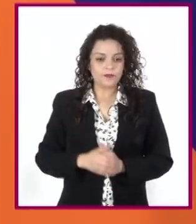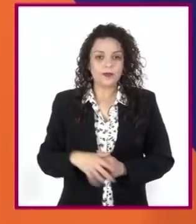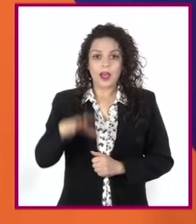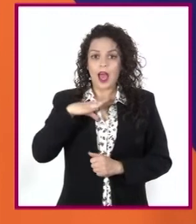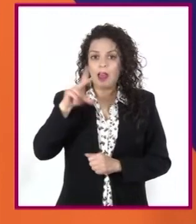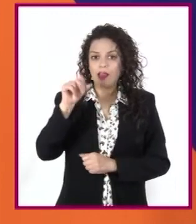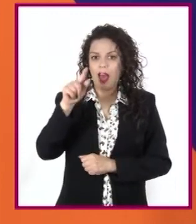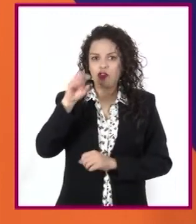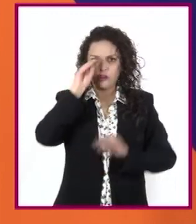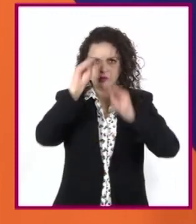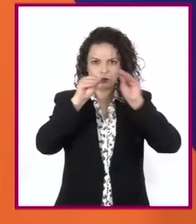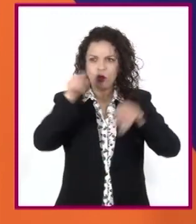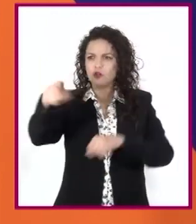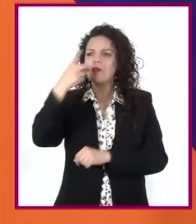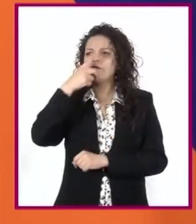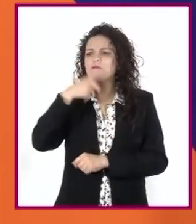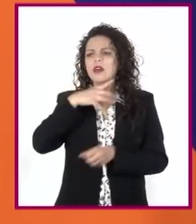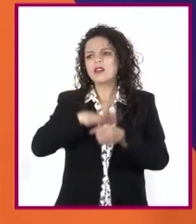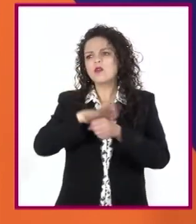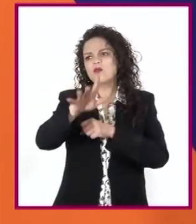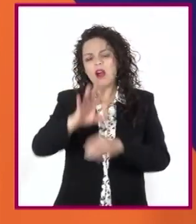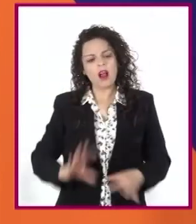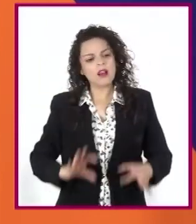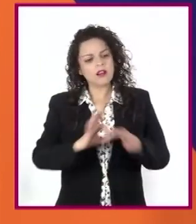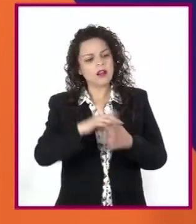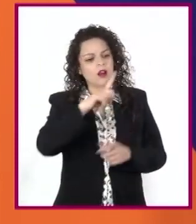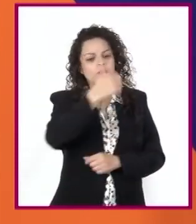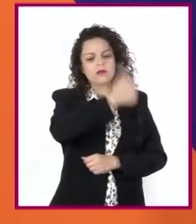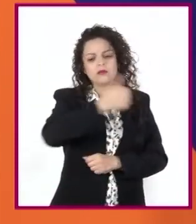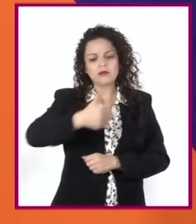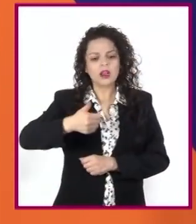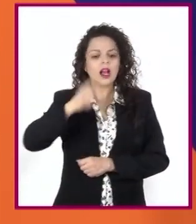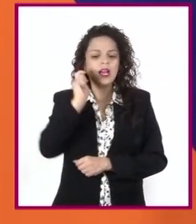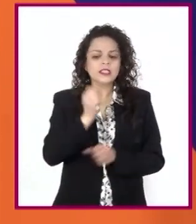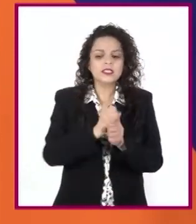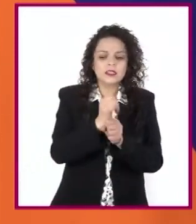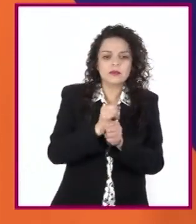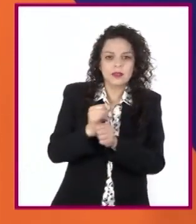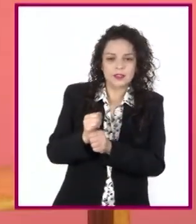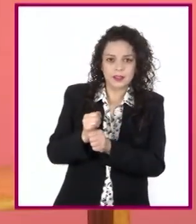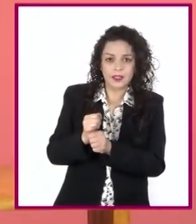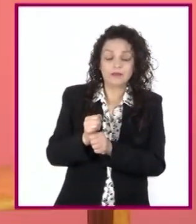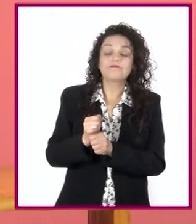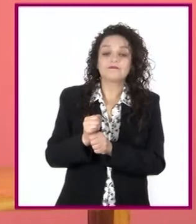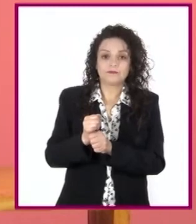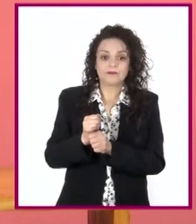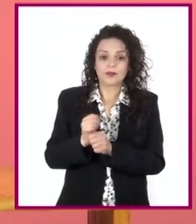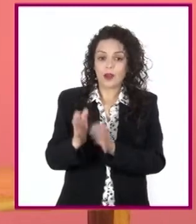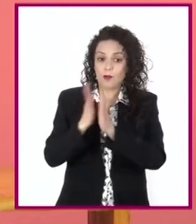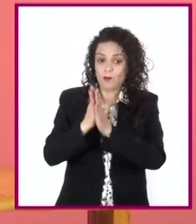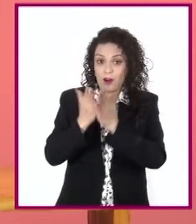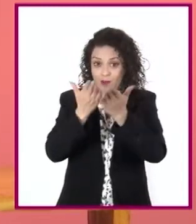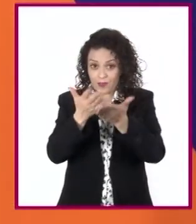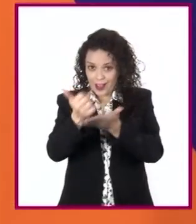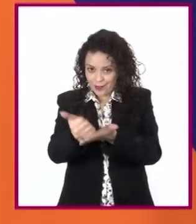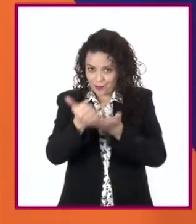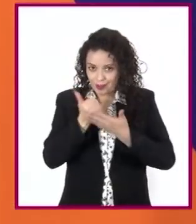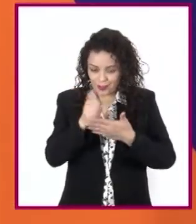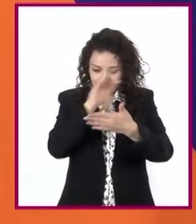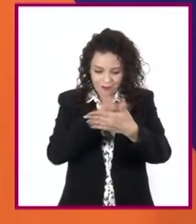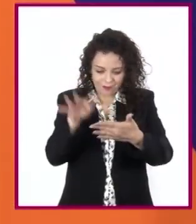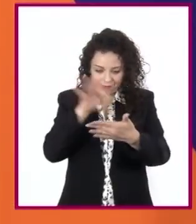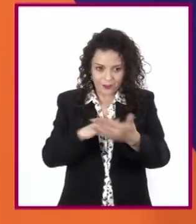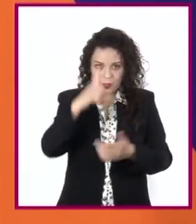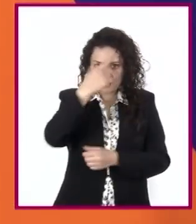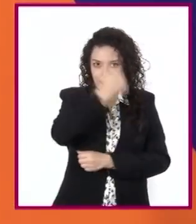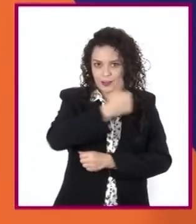me dirán qué tipo de material se consultó en cada caso. Le pediré a Enrique que me ayude leyendo cada